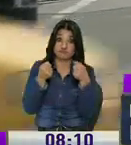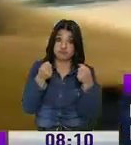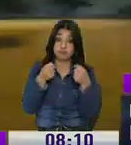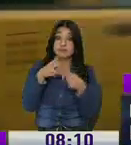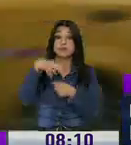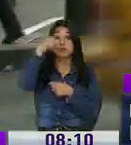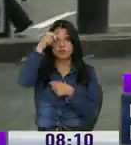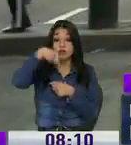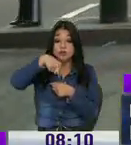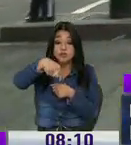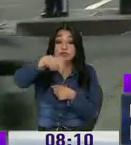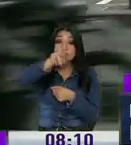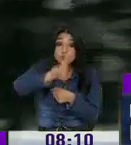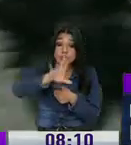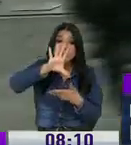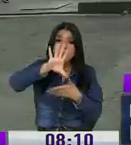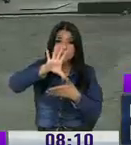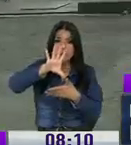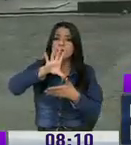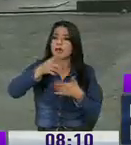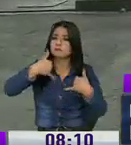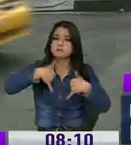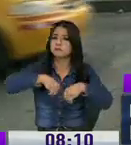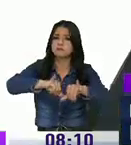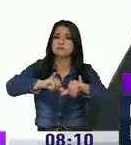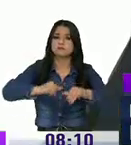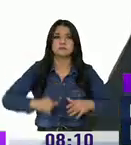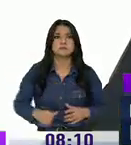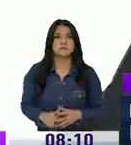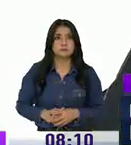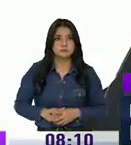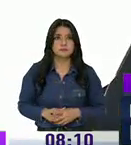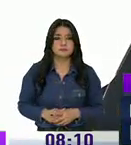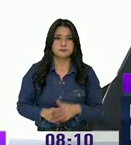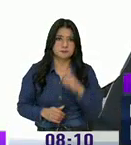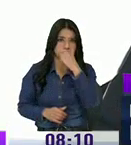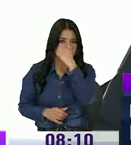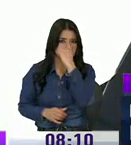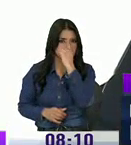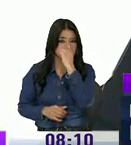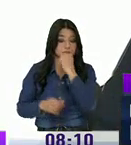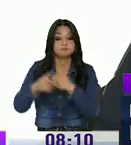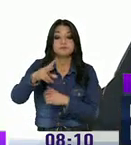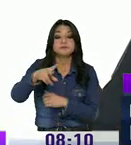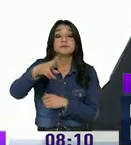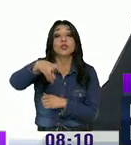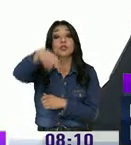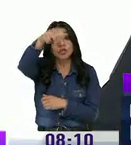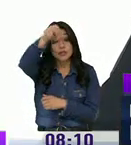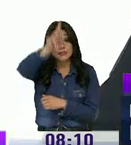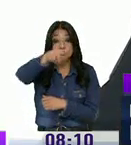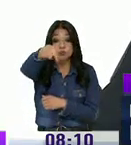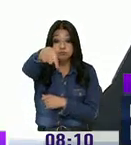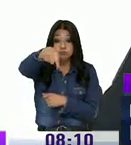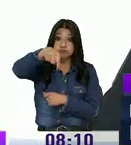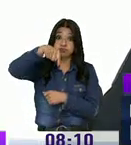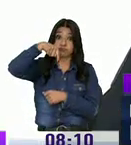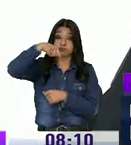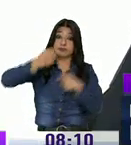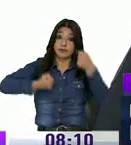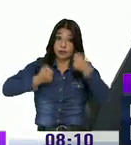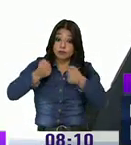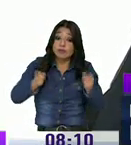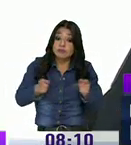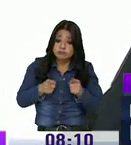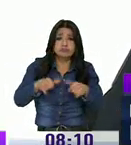sentido norte-sur por la avenida América tampoco tendrán restricción. Lo que es norte-sur no habrá restricción para vehículos